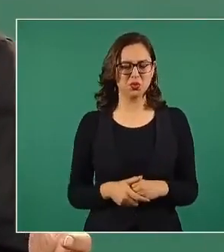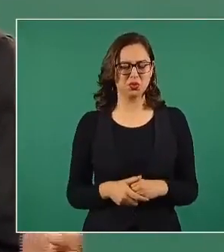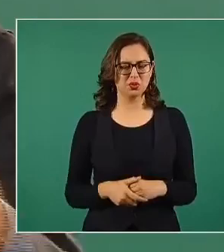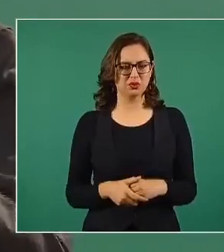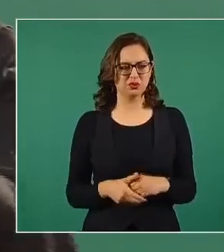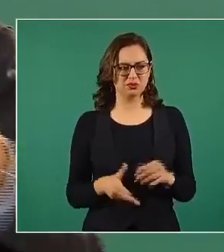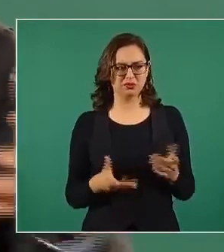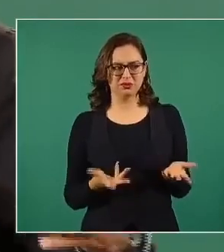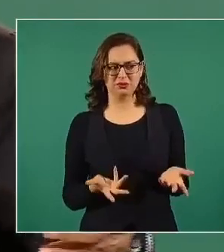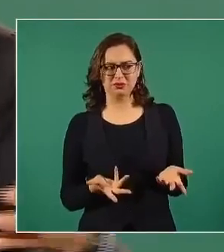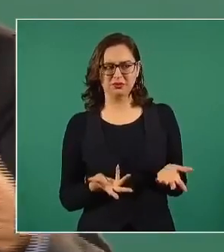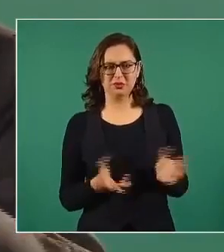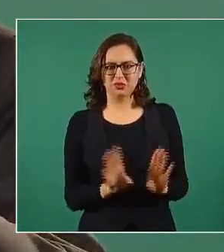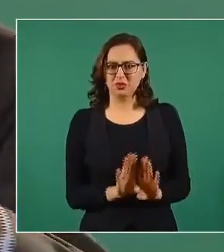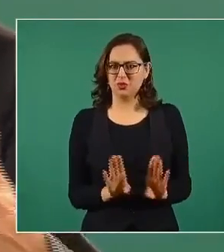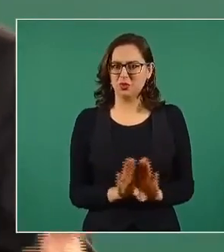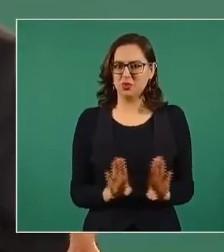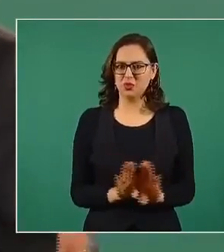Pues eso